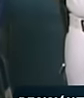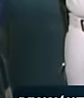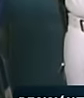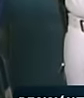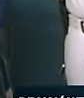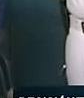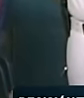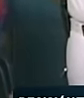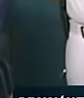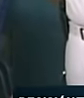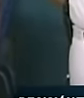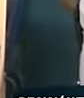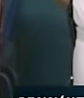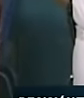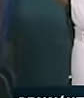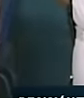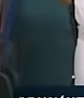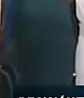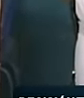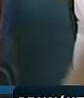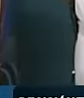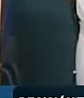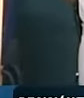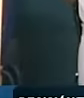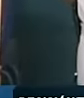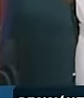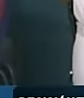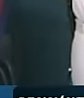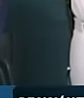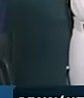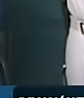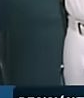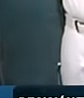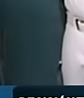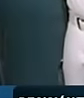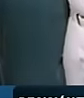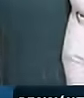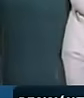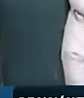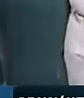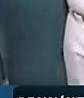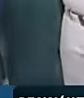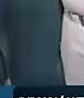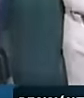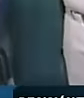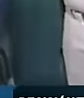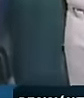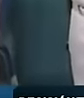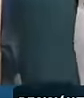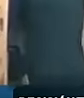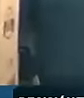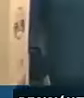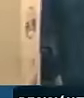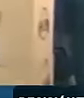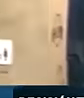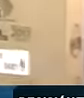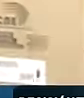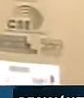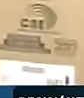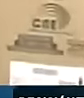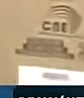vemos las imágenes en vivo es la tercera candidata que está ejerciendo su voto Jorge